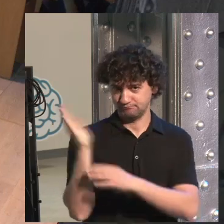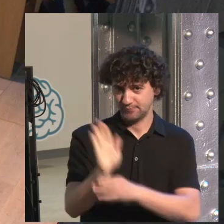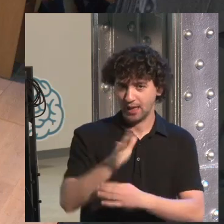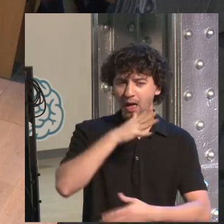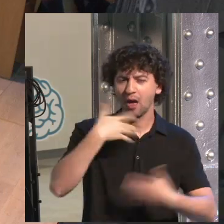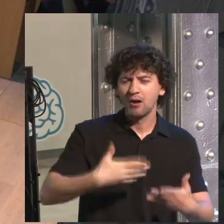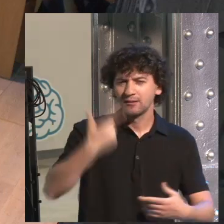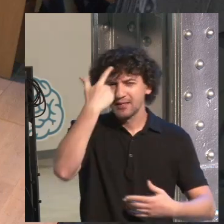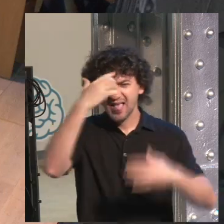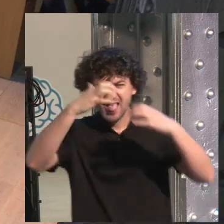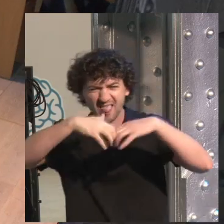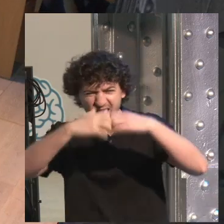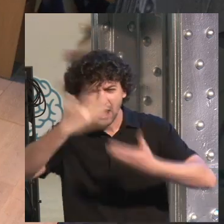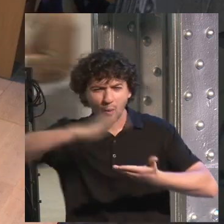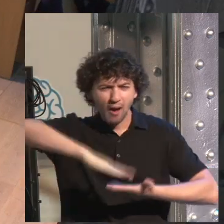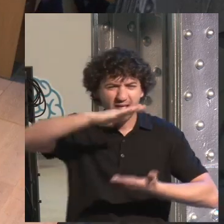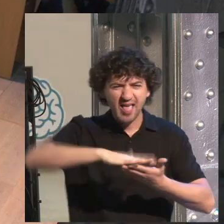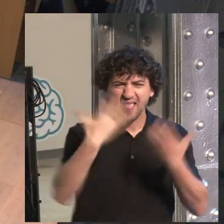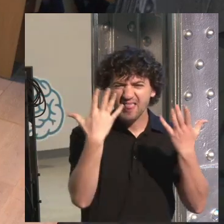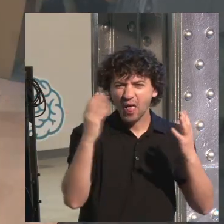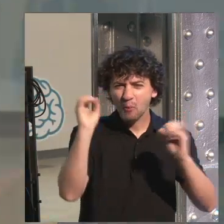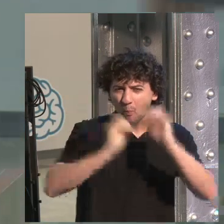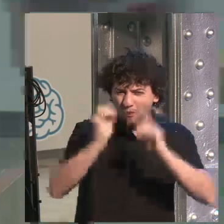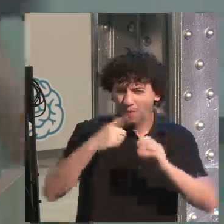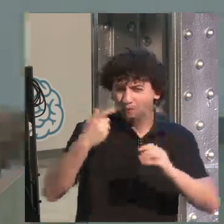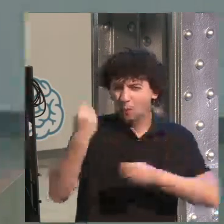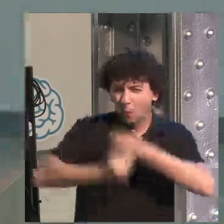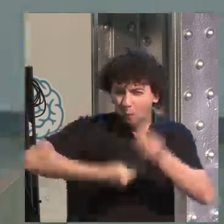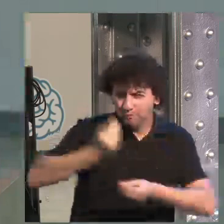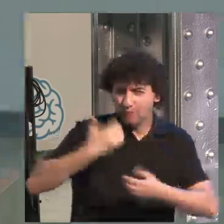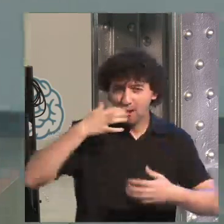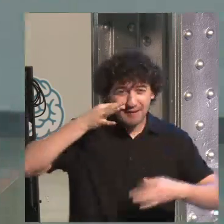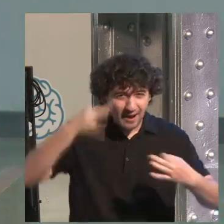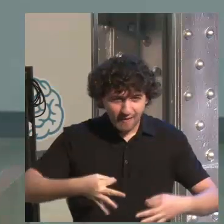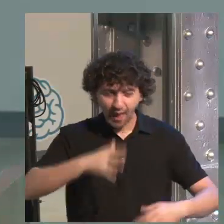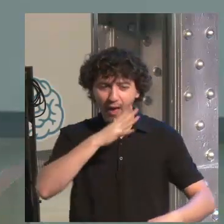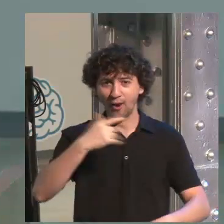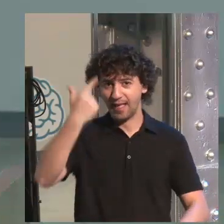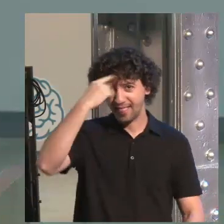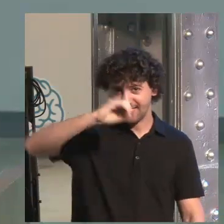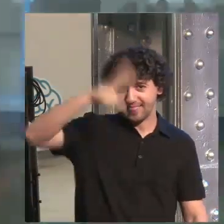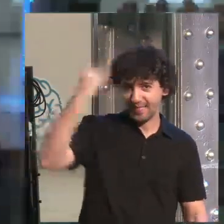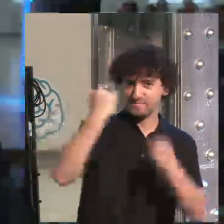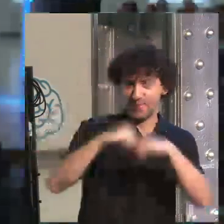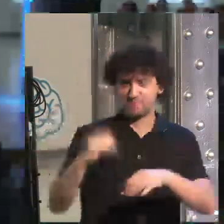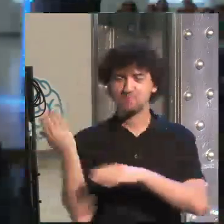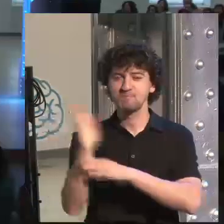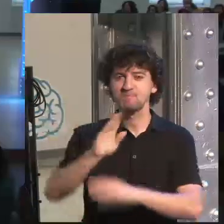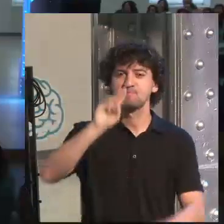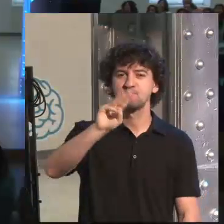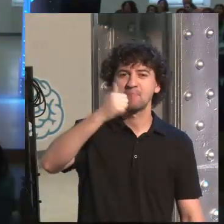eso de ¿usamos de verdad solo el 10% de nuestra mente? Con todos vosotros arranca esta Thinking Party, Pablo Barrecheguren.